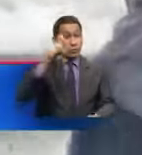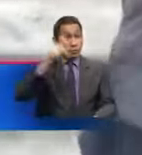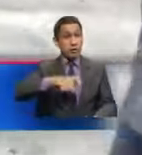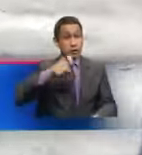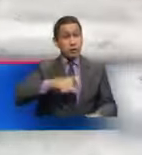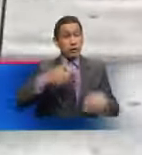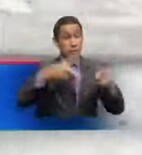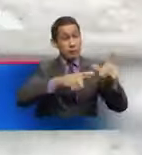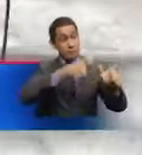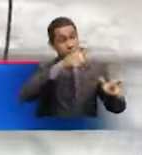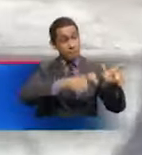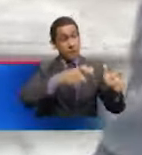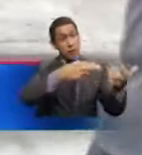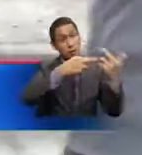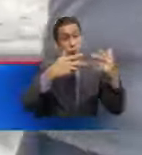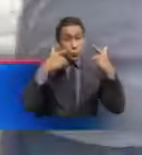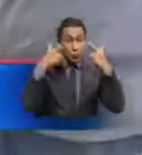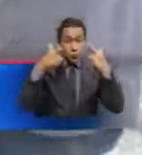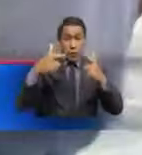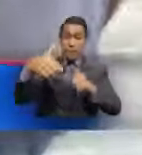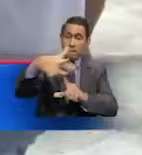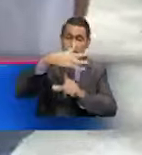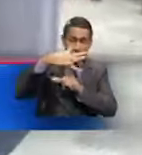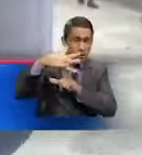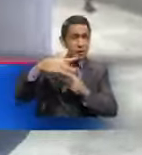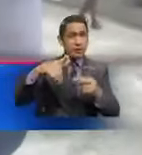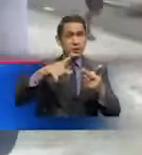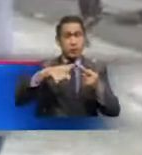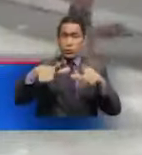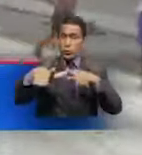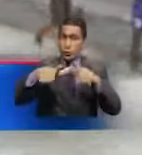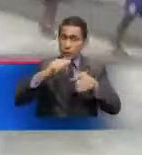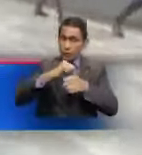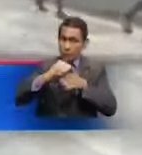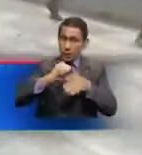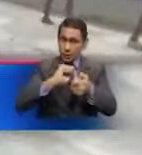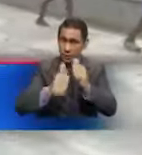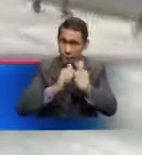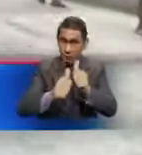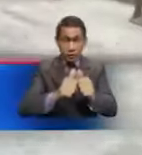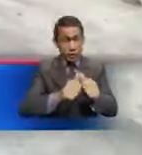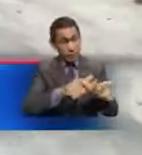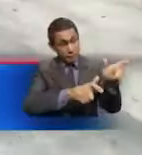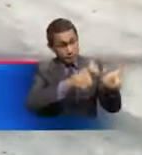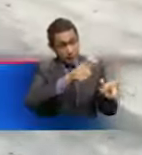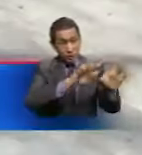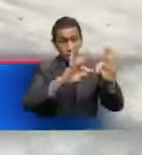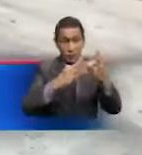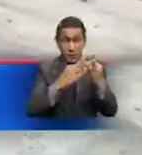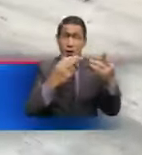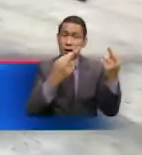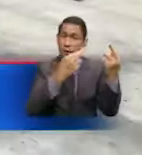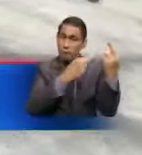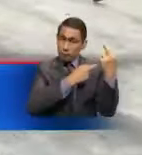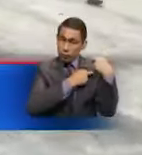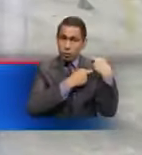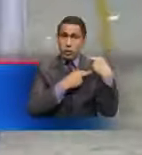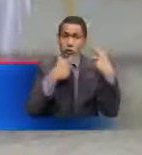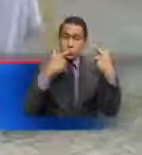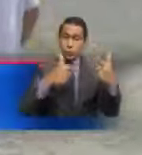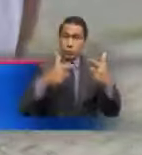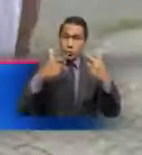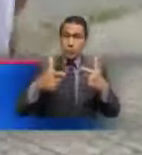espacios deportivos, para que también haya una jornada de entretenimiento, de esparcimiento para las familias que habitan en estos sectores. Socio